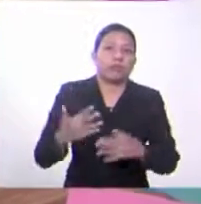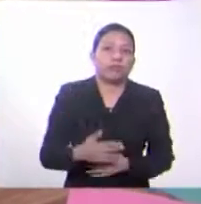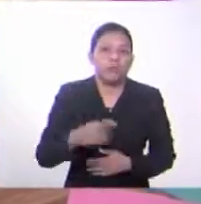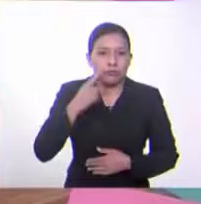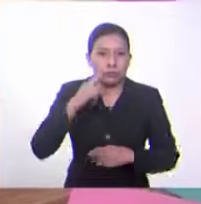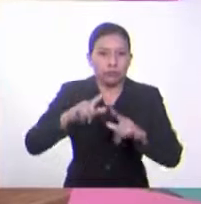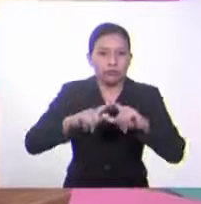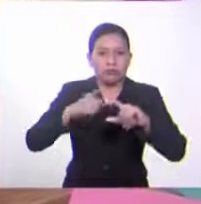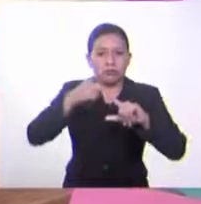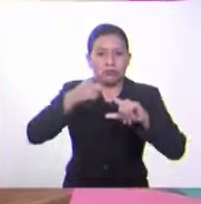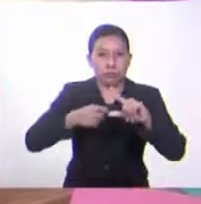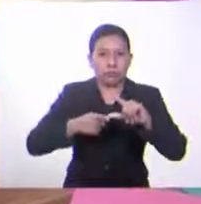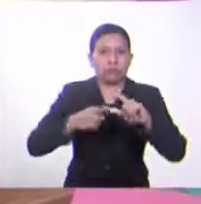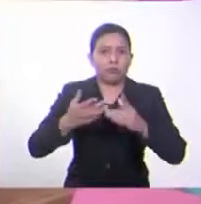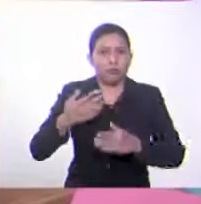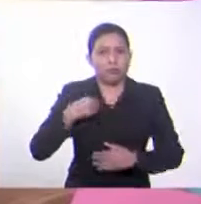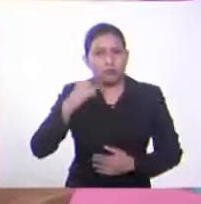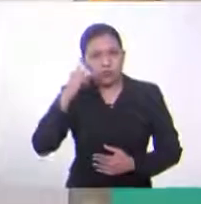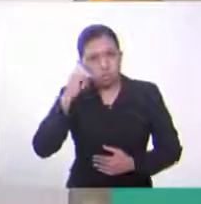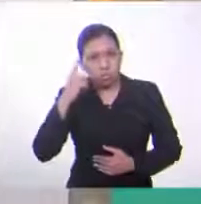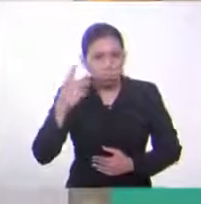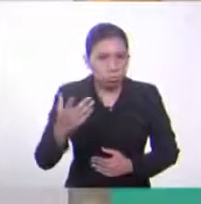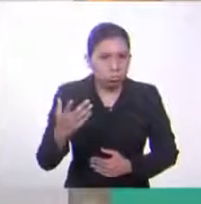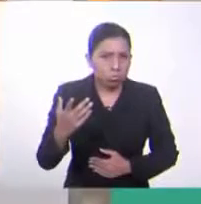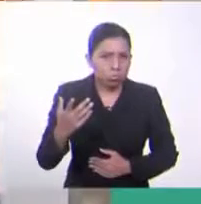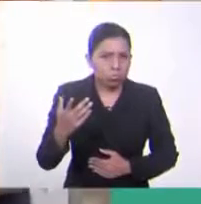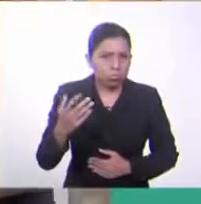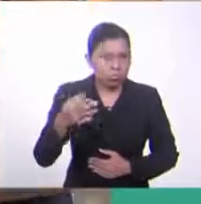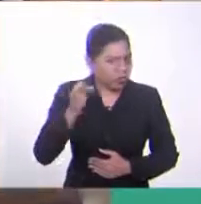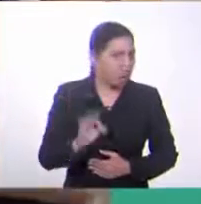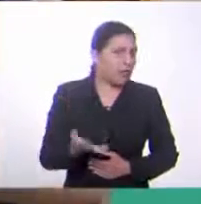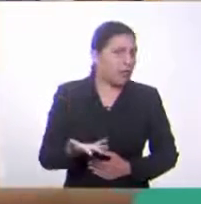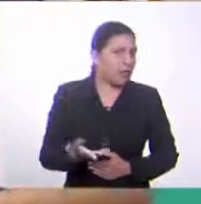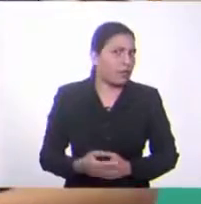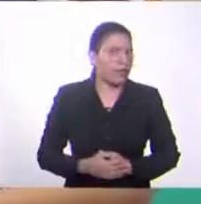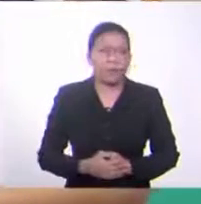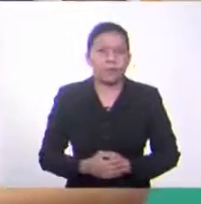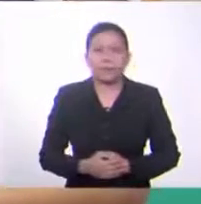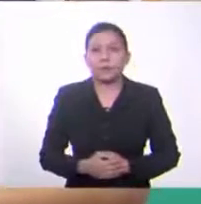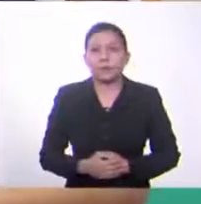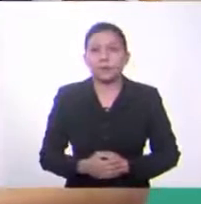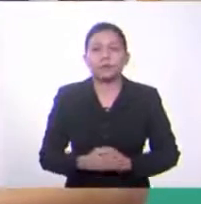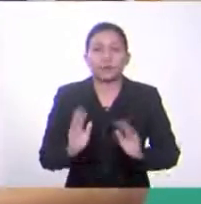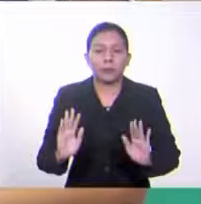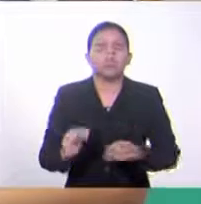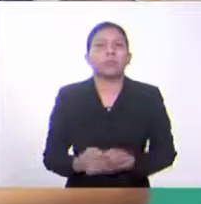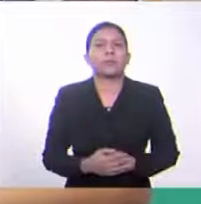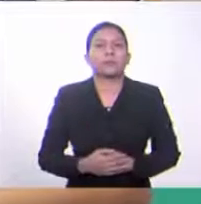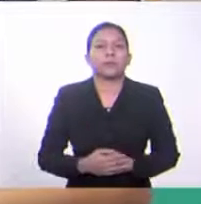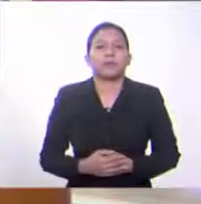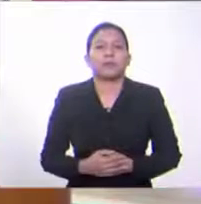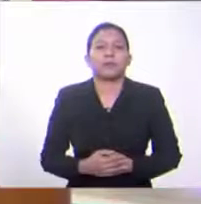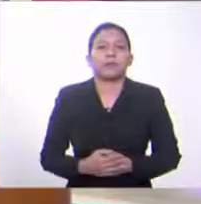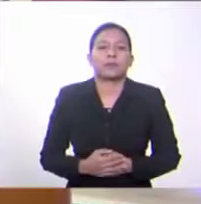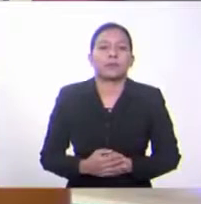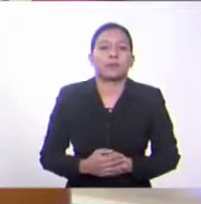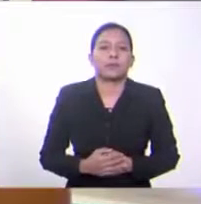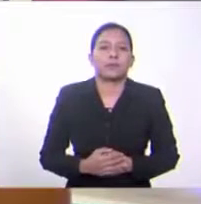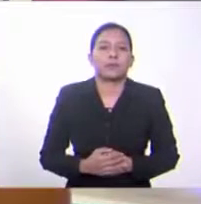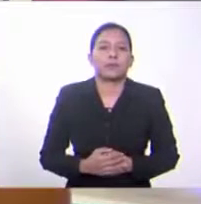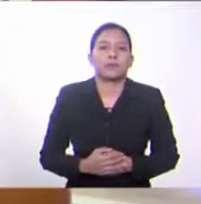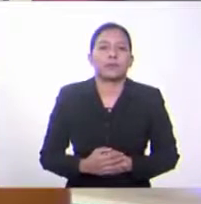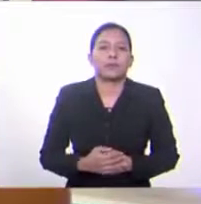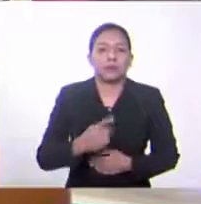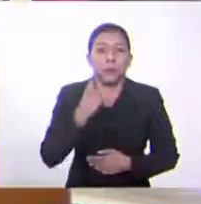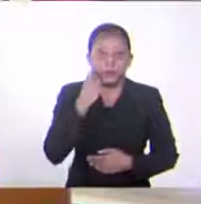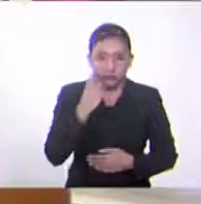adicional lo hiciste tú y creo que nos tiene que servir de algo. Sí. Vale. ¿Cuáles son entonces los triángulos